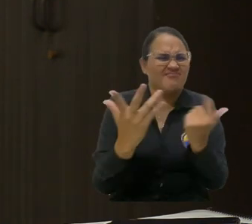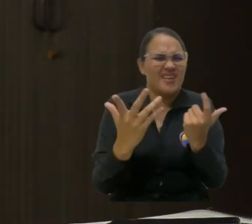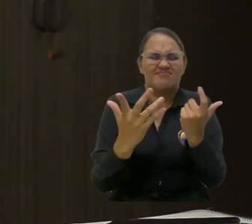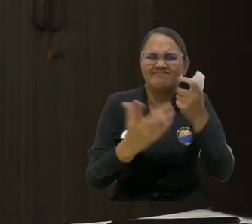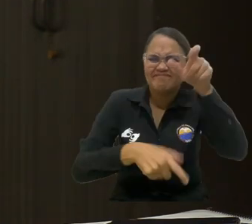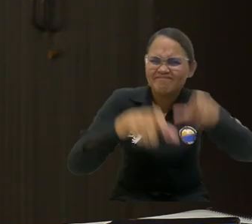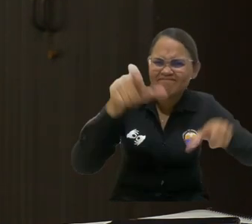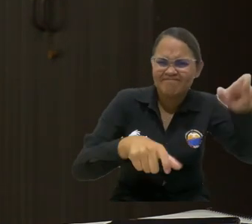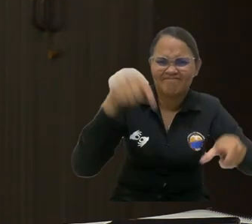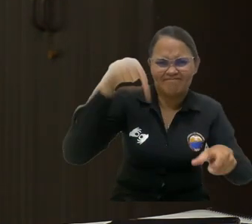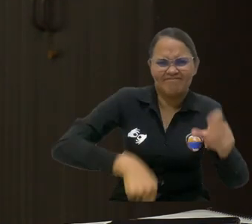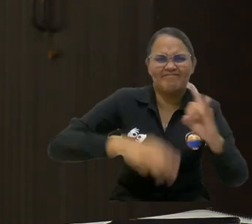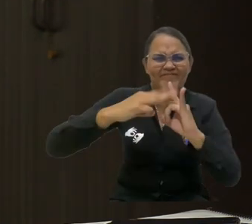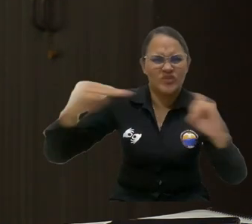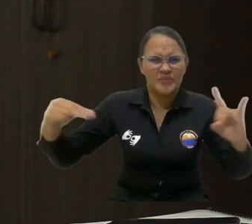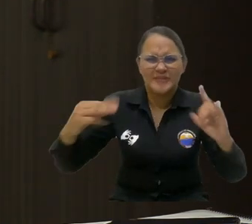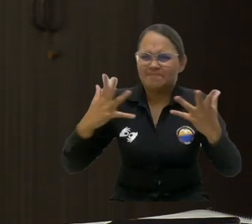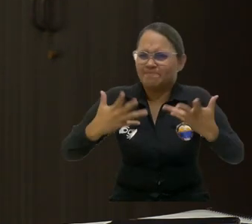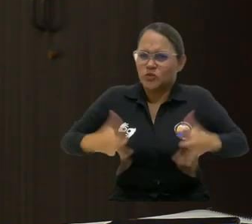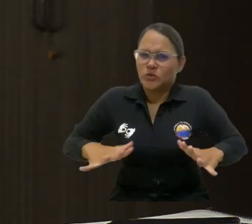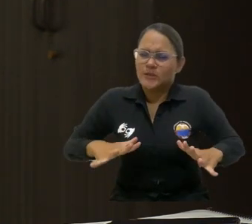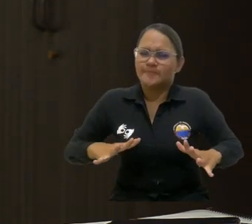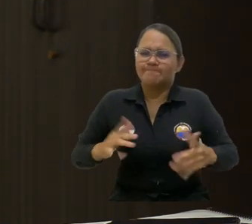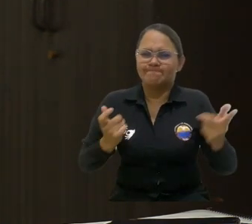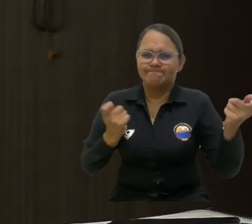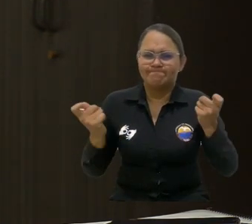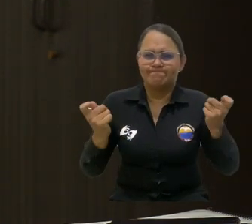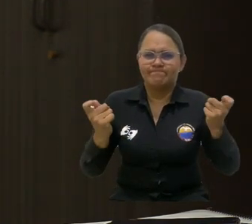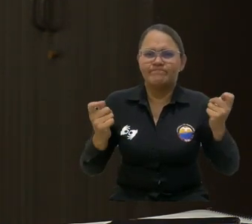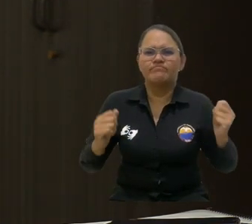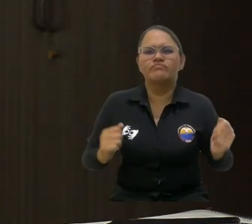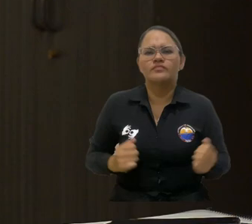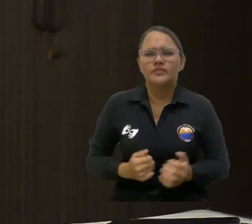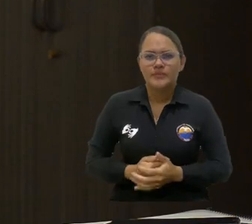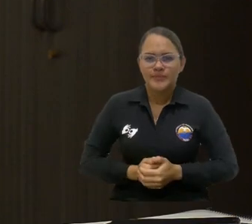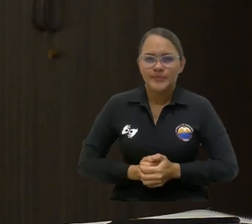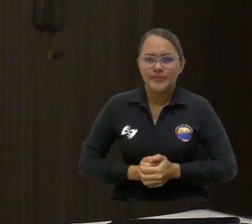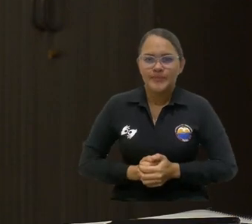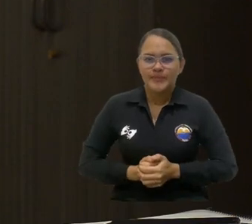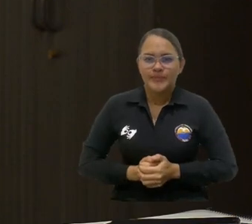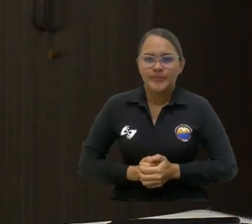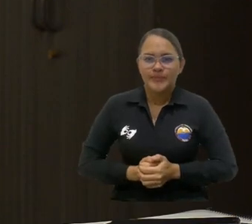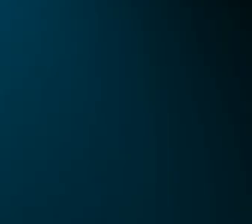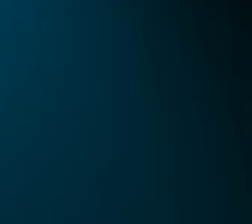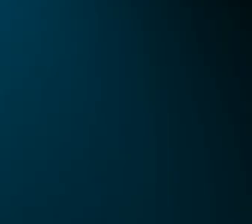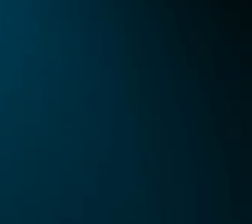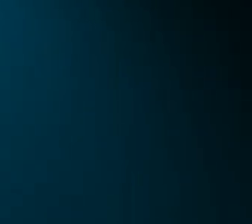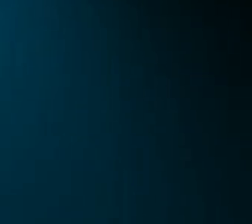atente contra la integridad de cualquier miembro de la Universidad del Magdalena. Muchas gracias.